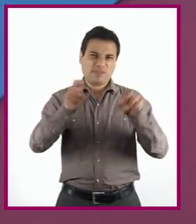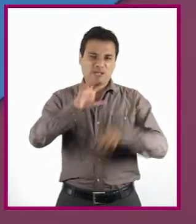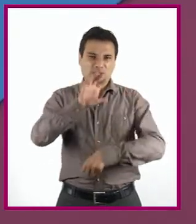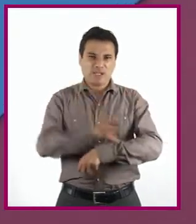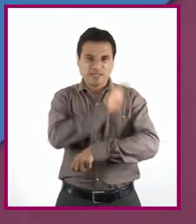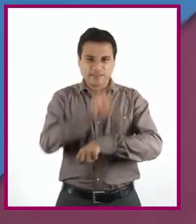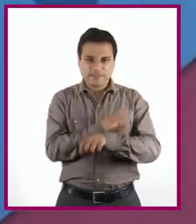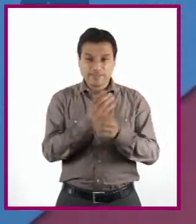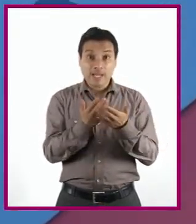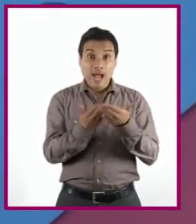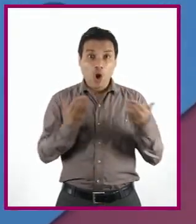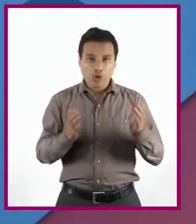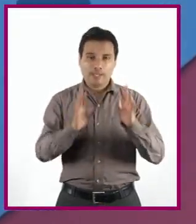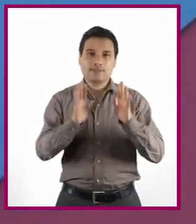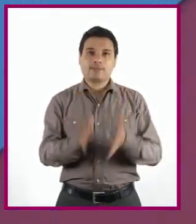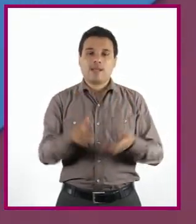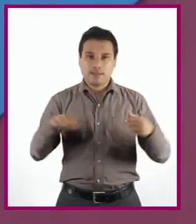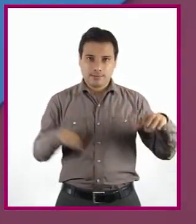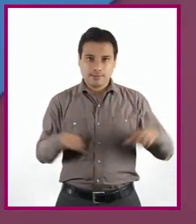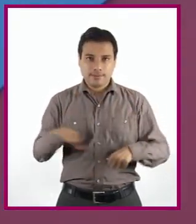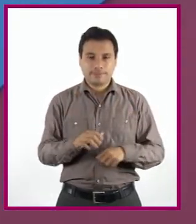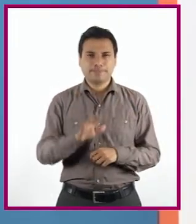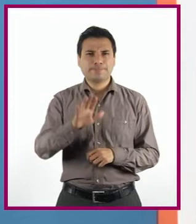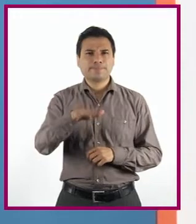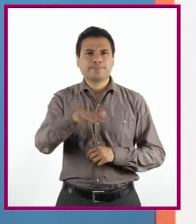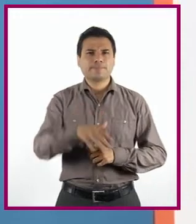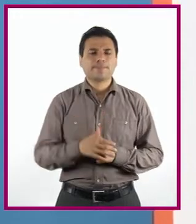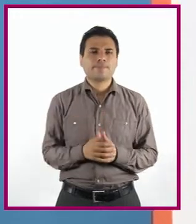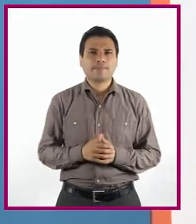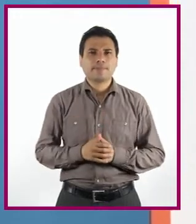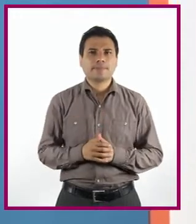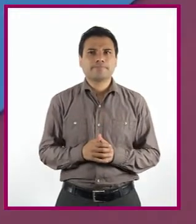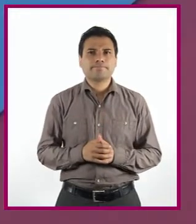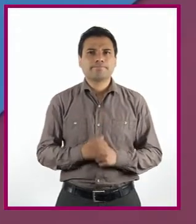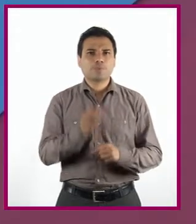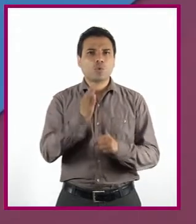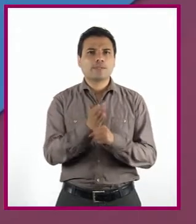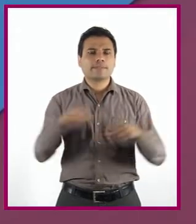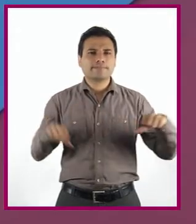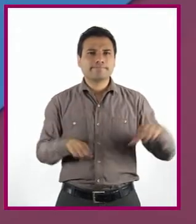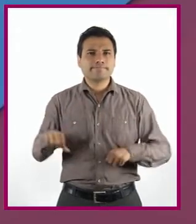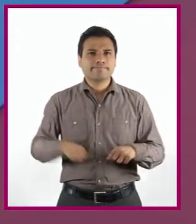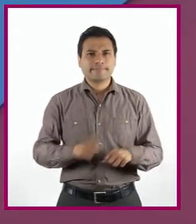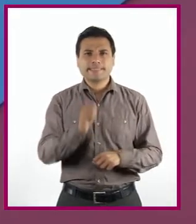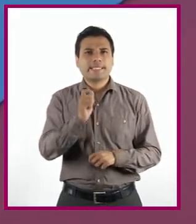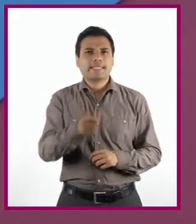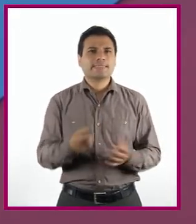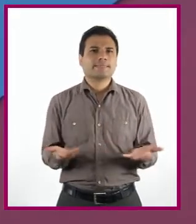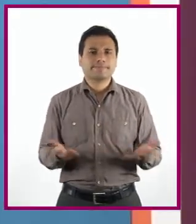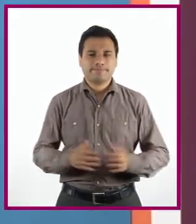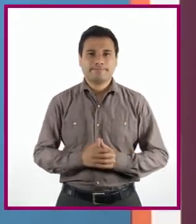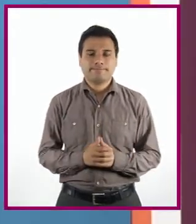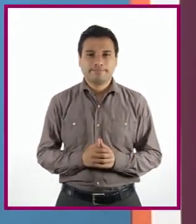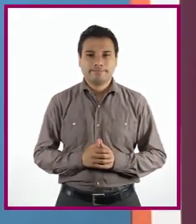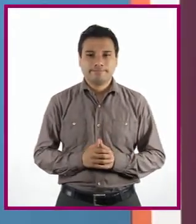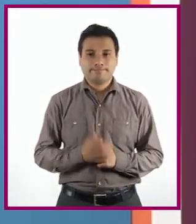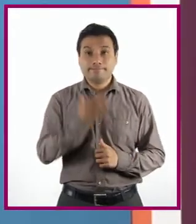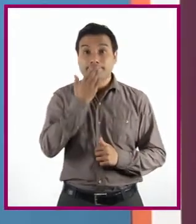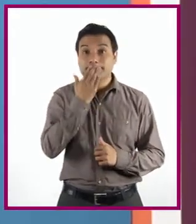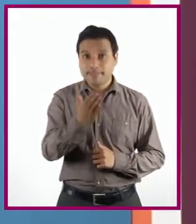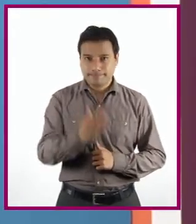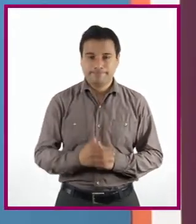el momento del reto. Maestra, ¿qué desafío nos pondrá en esta ocasión? Muy